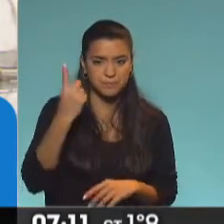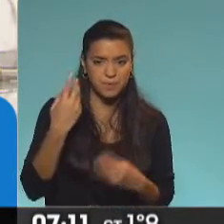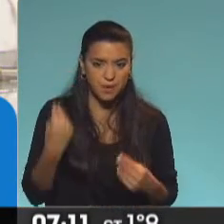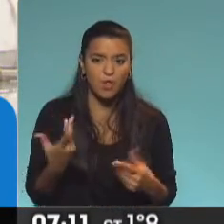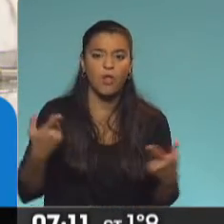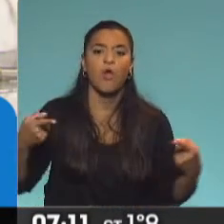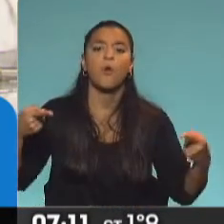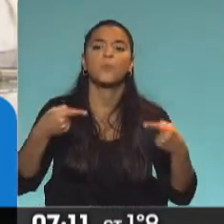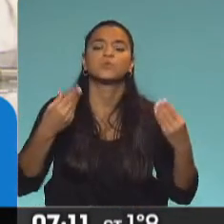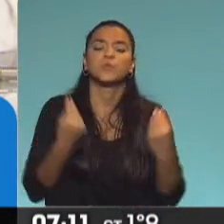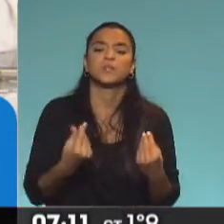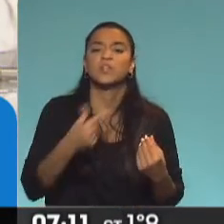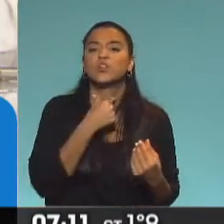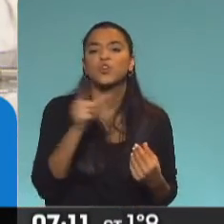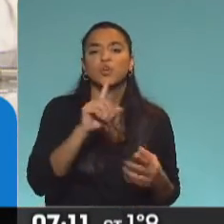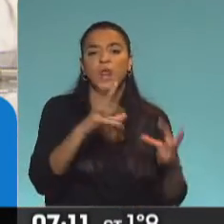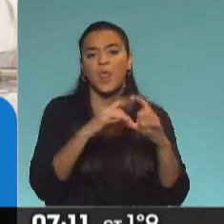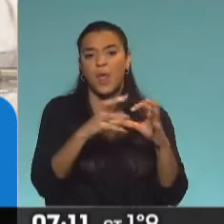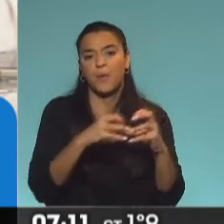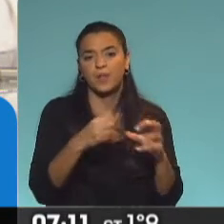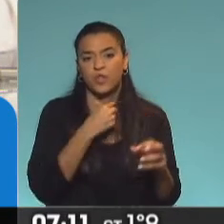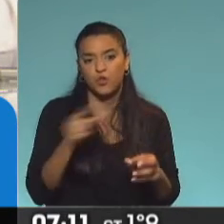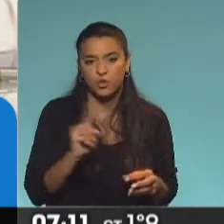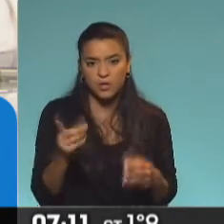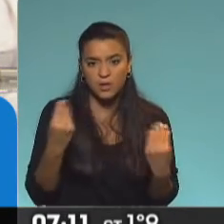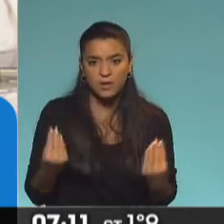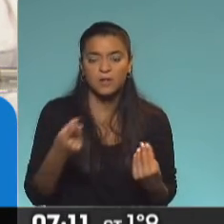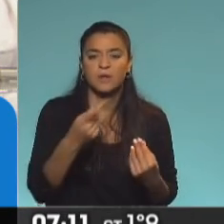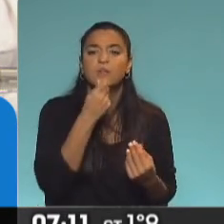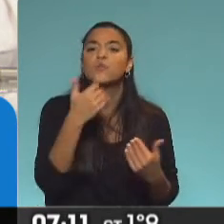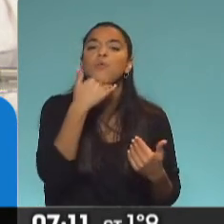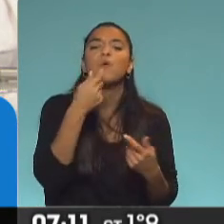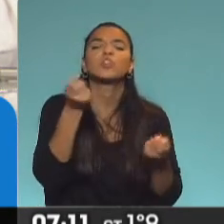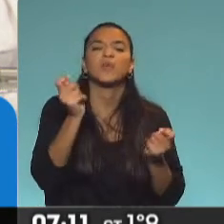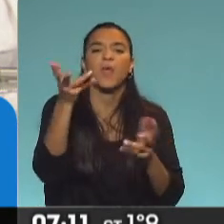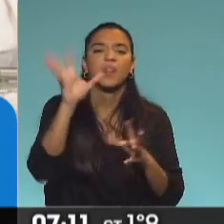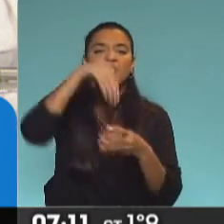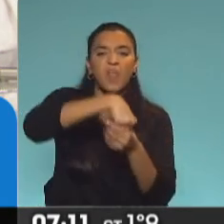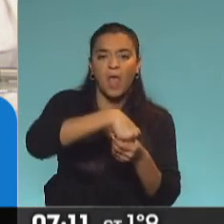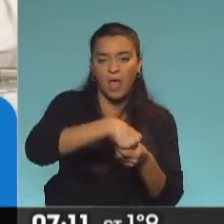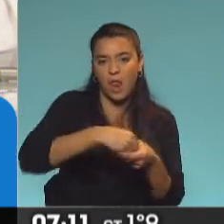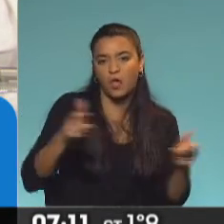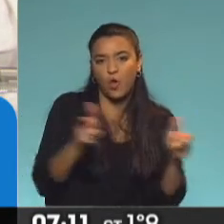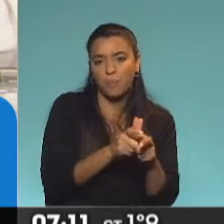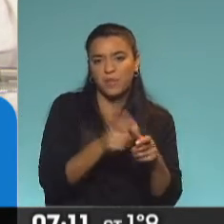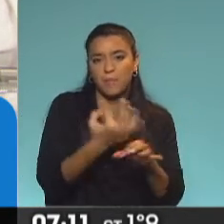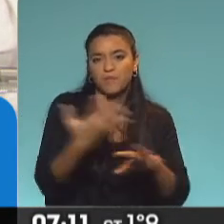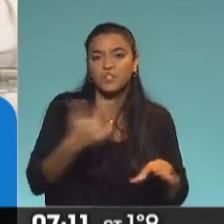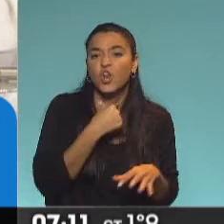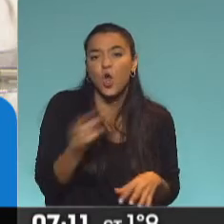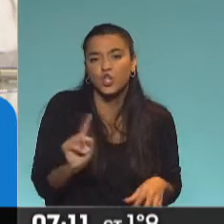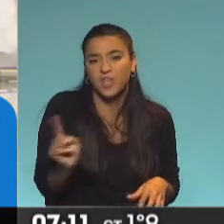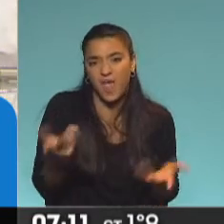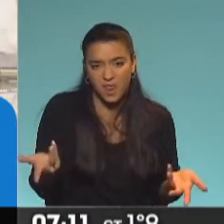la oposición lo que hace es negar el debate absolutamente. O sea, hubiera integrado quien hubiera integrado este comité de expertos, se